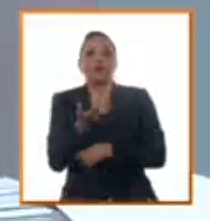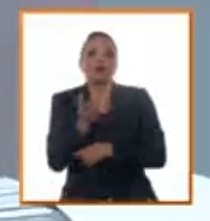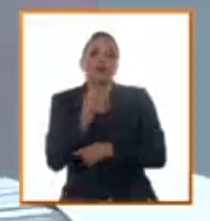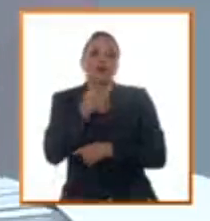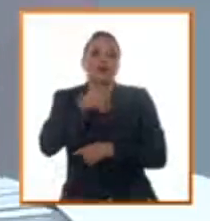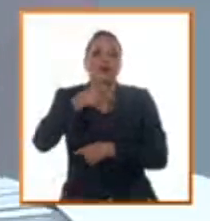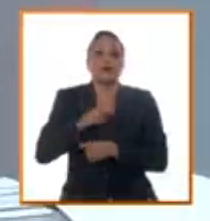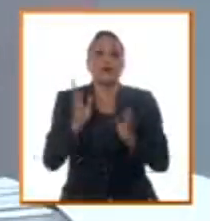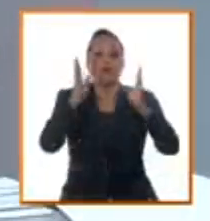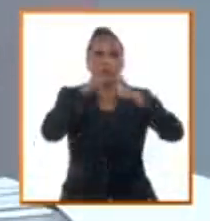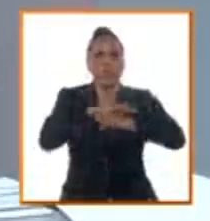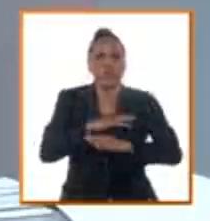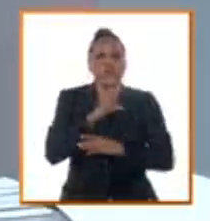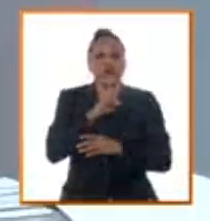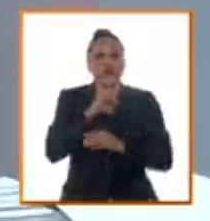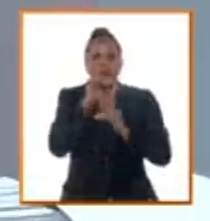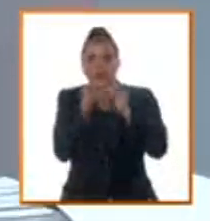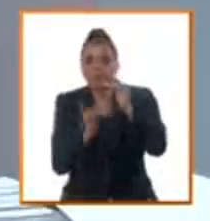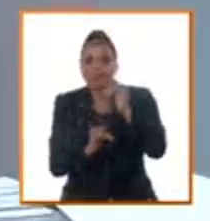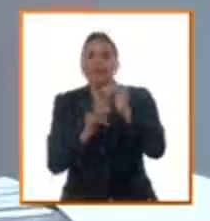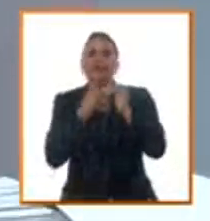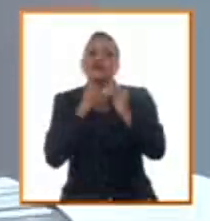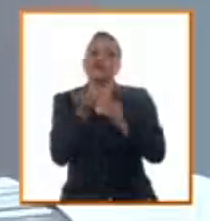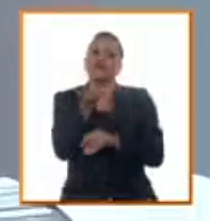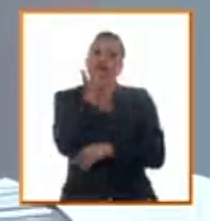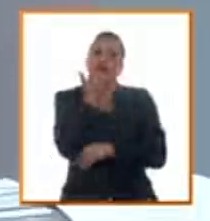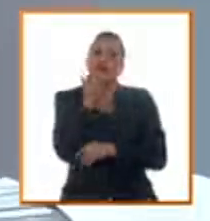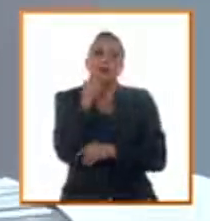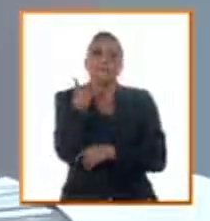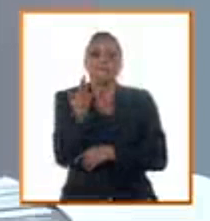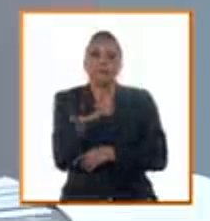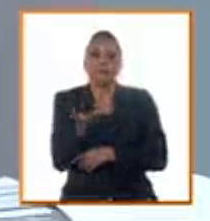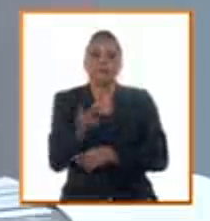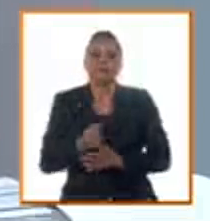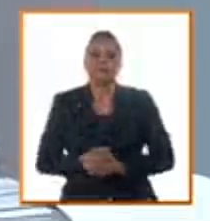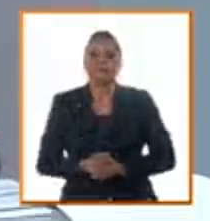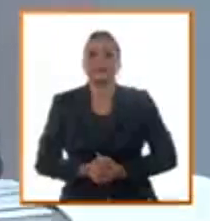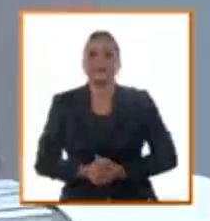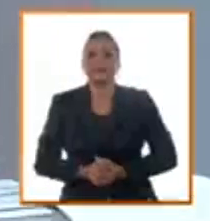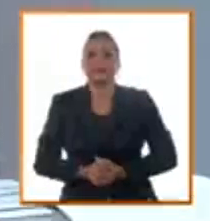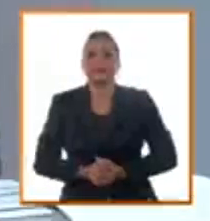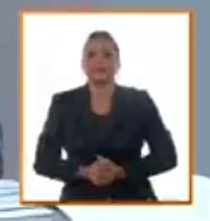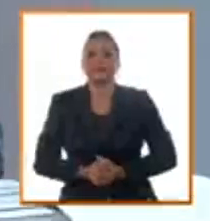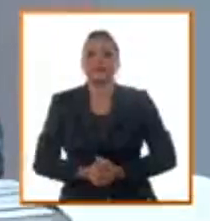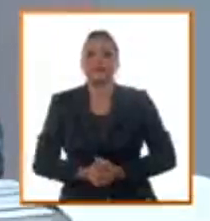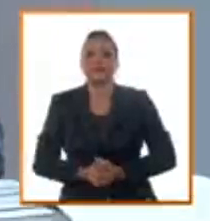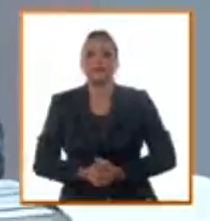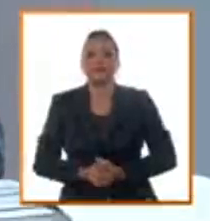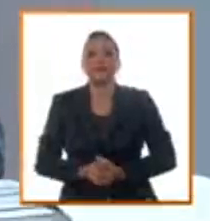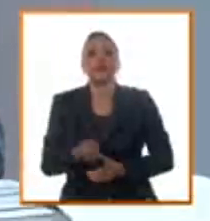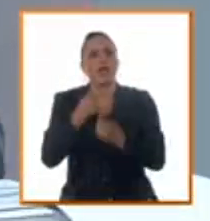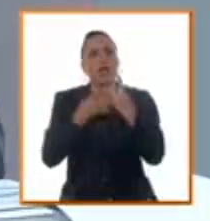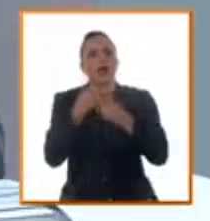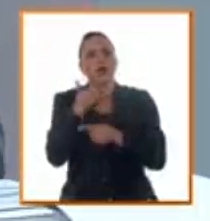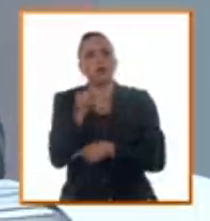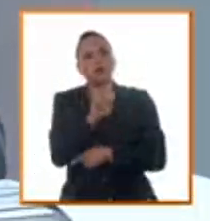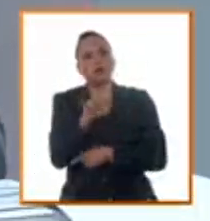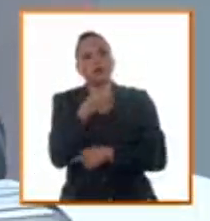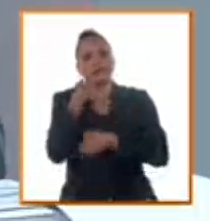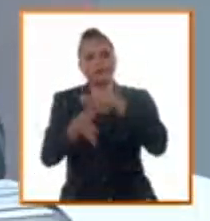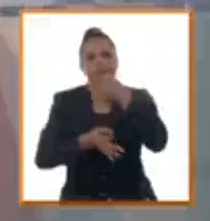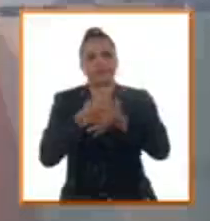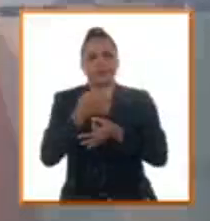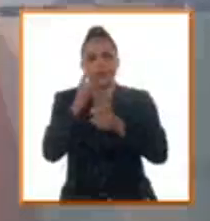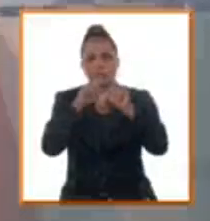existir esta infraestructura, por las afectaciones hubiesen sido de mucha mayor dimensión. Esto además trae un componente favorable para el